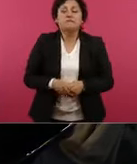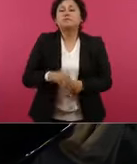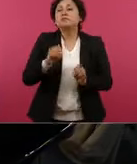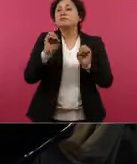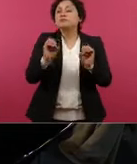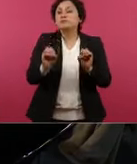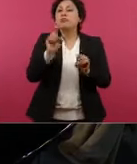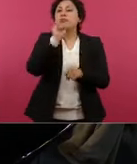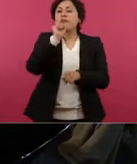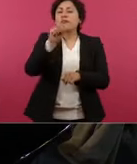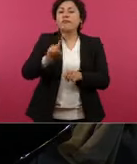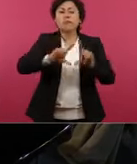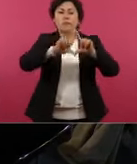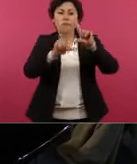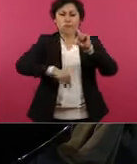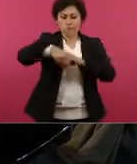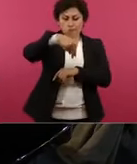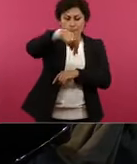el norte,